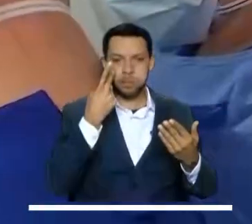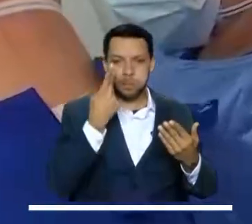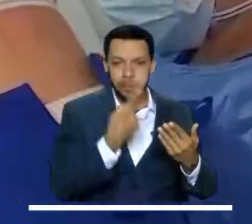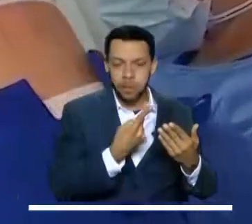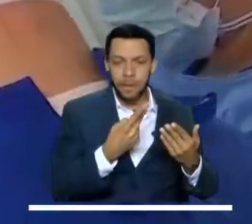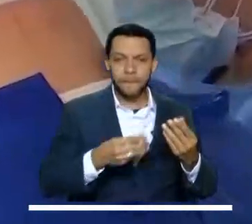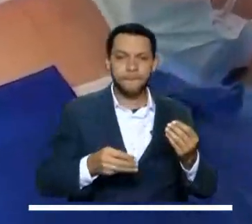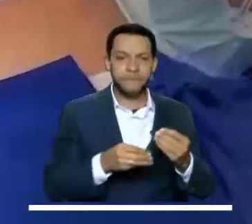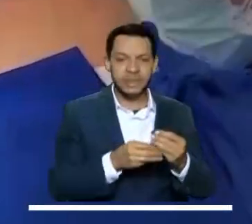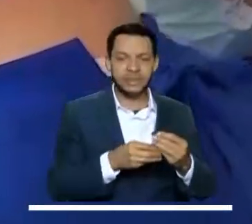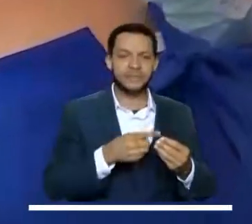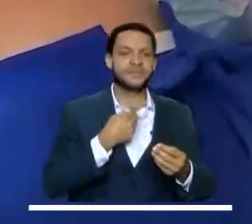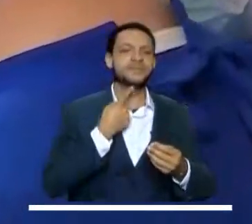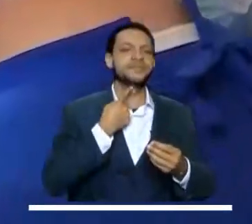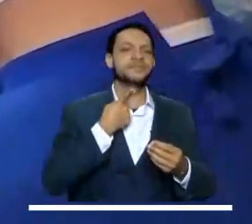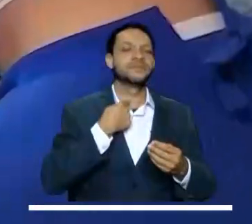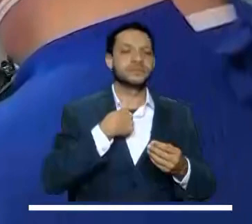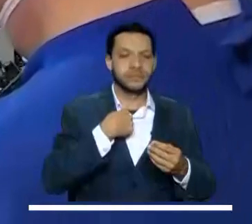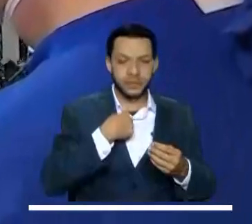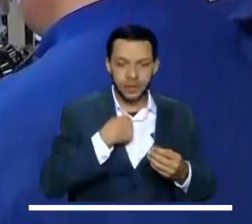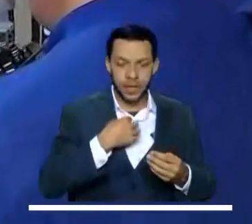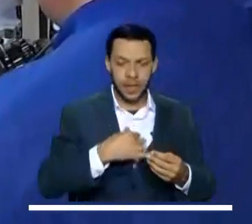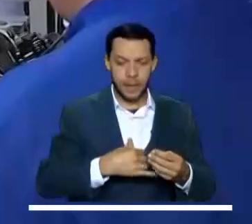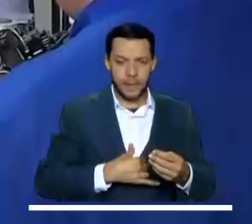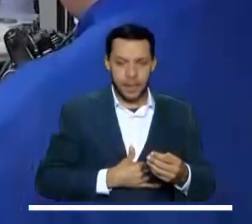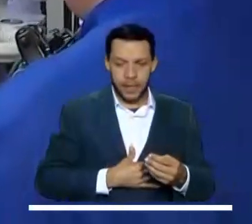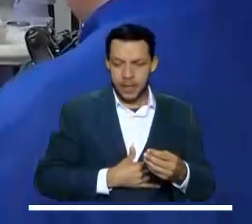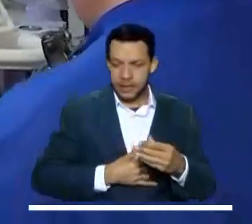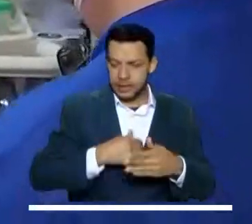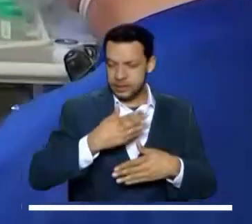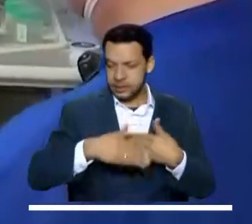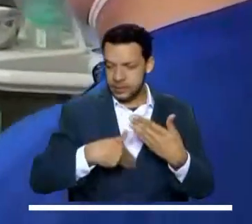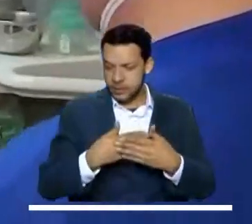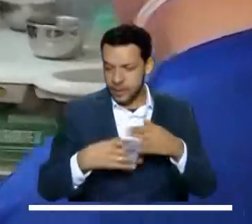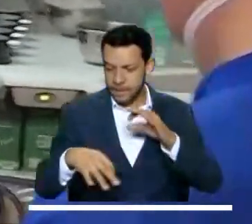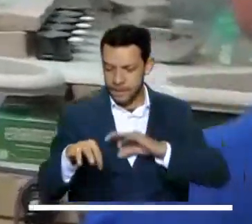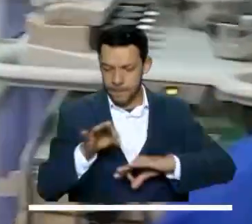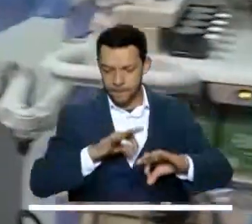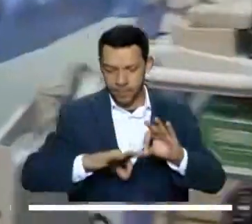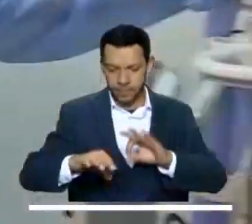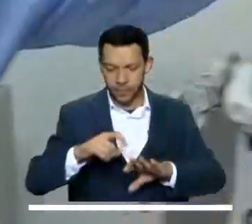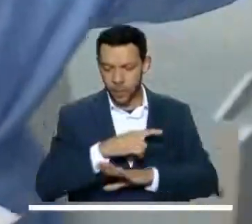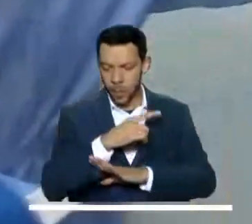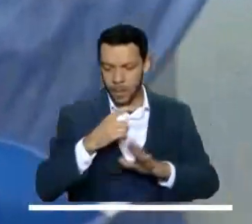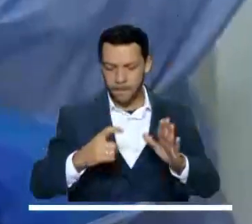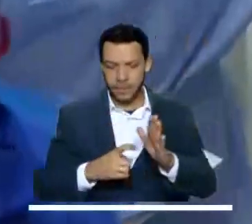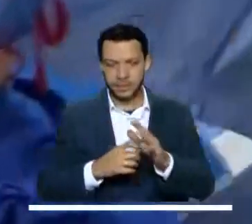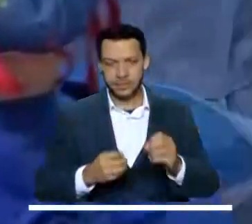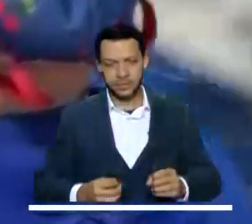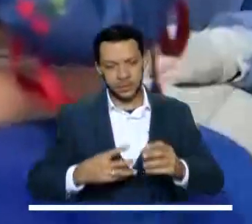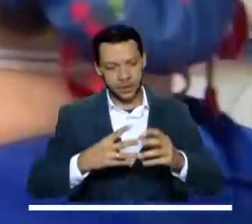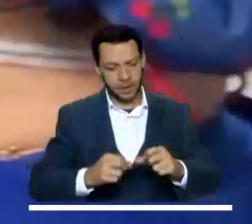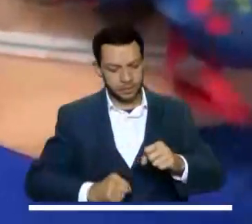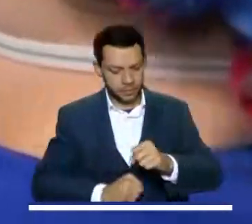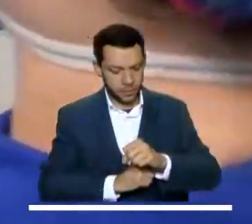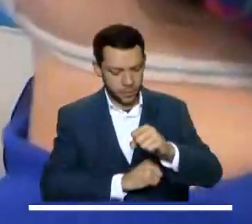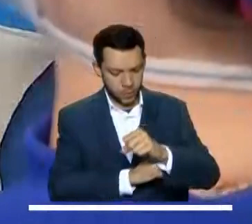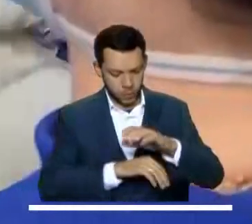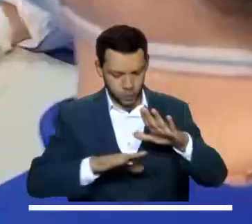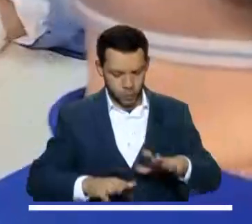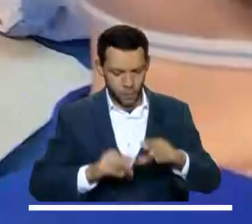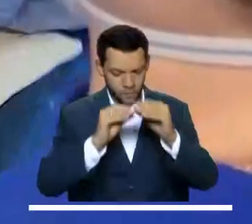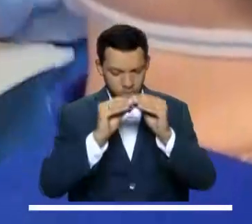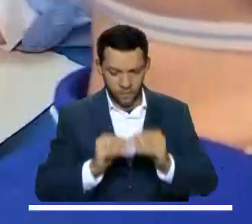pasar por el esófago, bajar hasta el estómago y llegar hasta la primera porción del duodeno, ¿sí? Ahí visualizar toda la parte anatómica, cómo